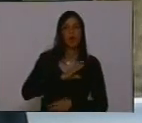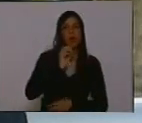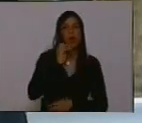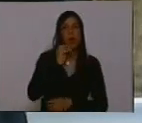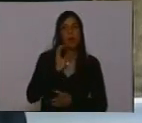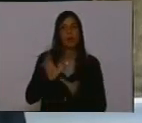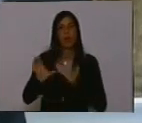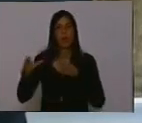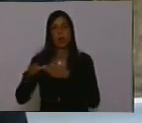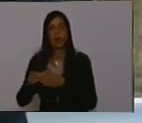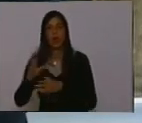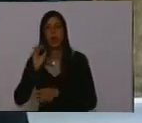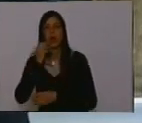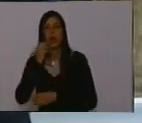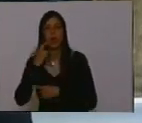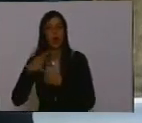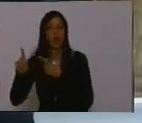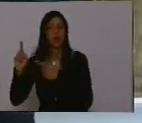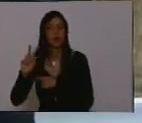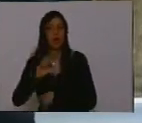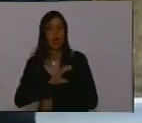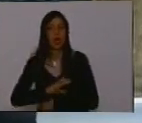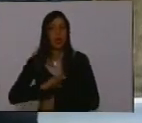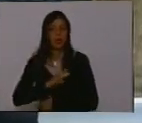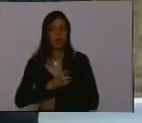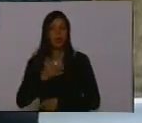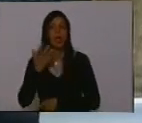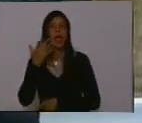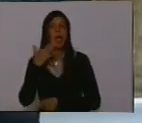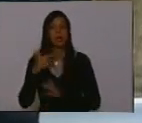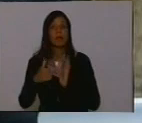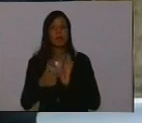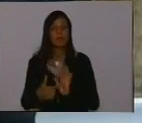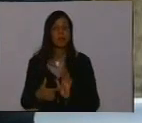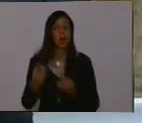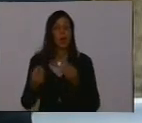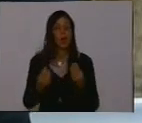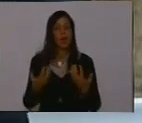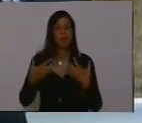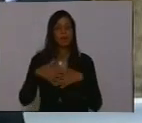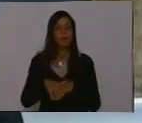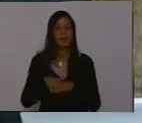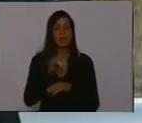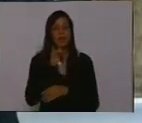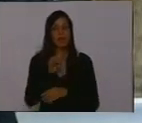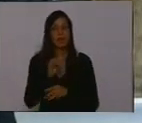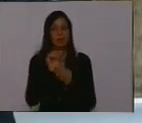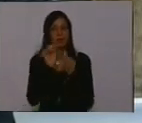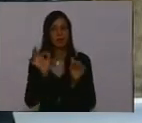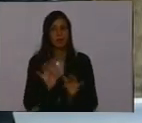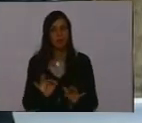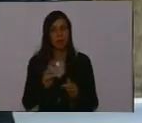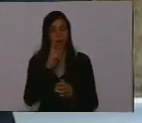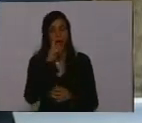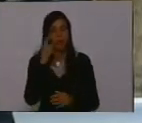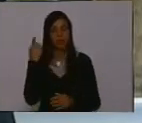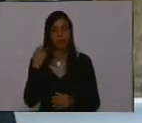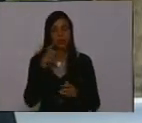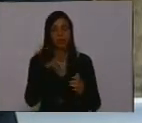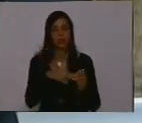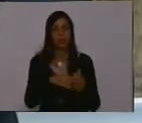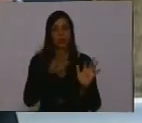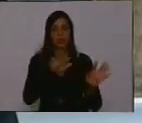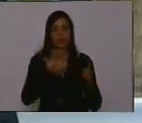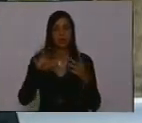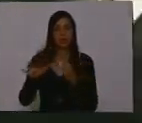primer ejemplo de integración normativa del proceso constituyente de 2017,